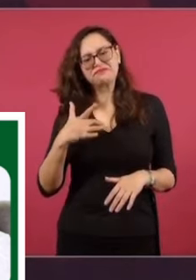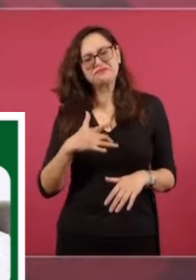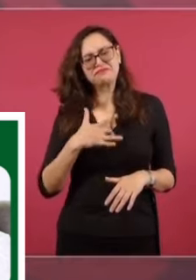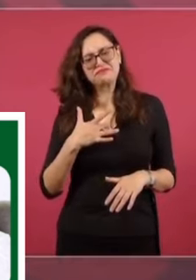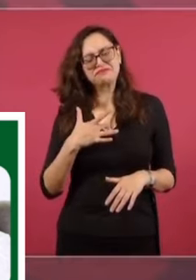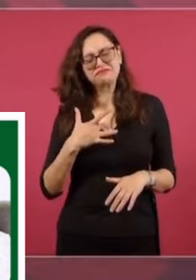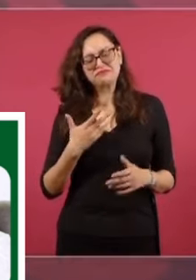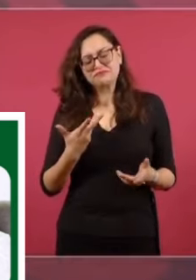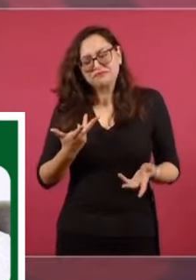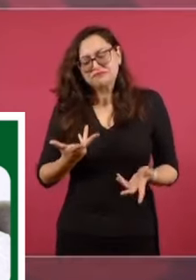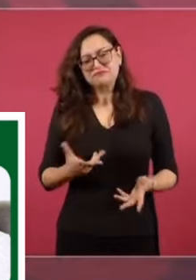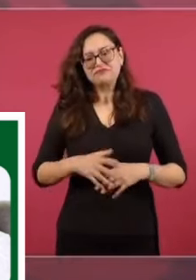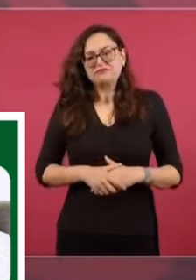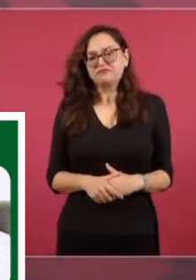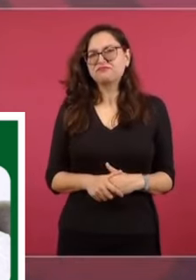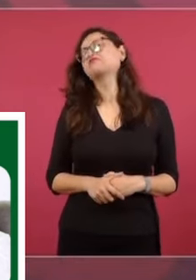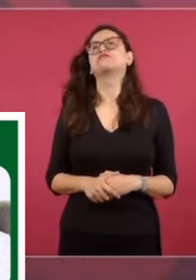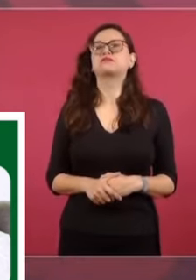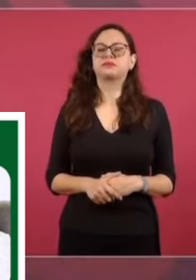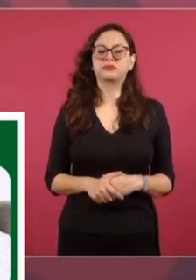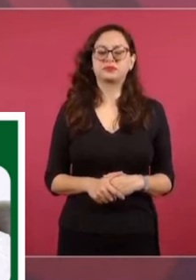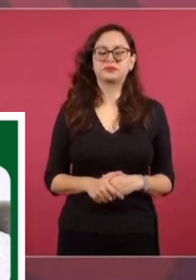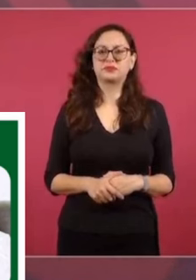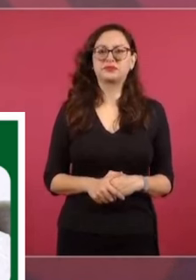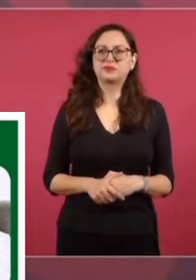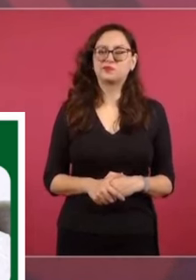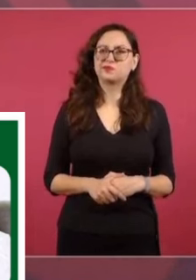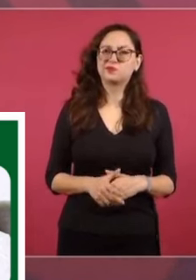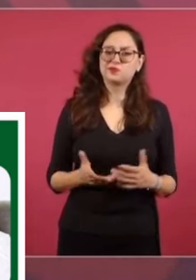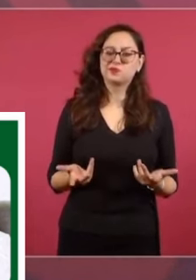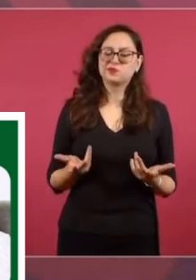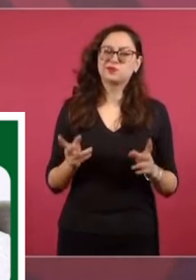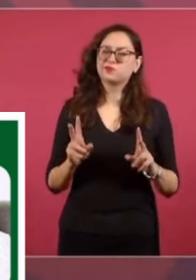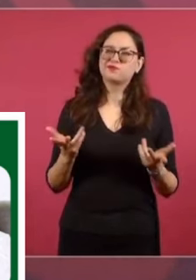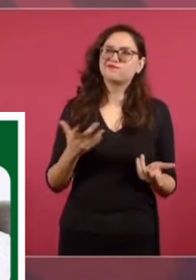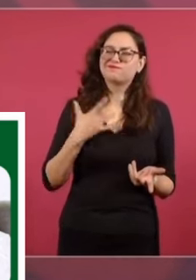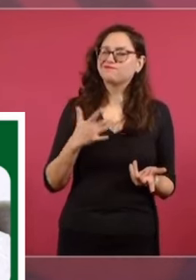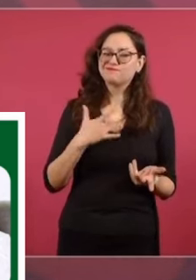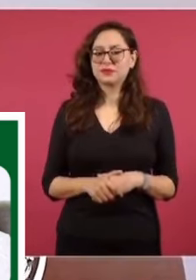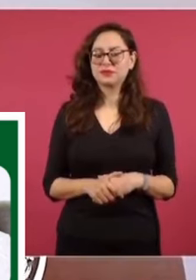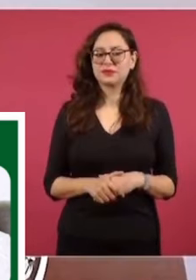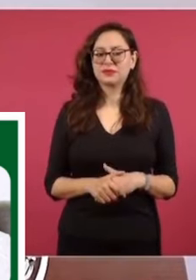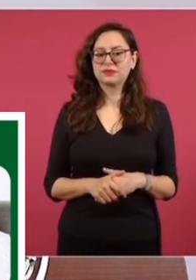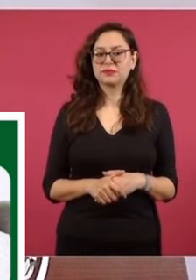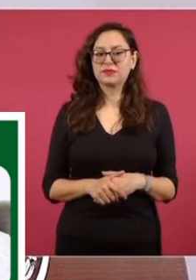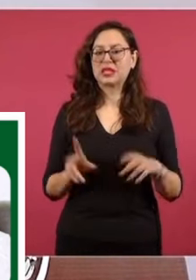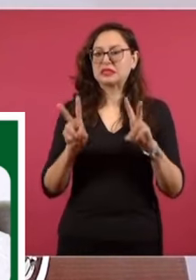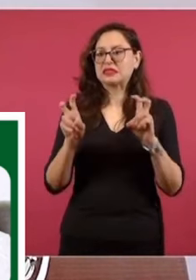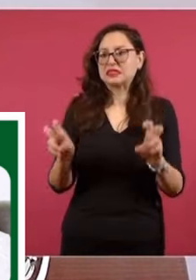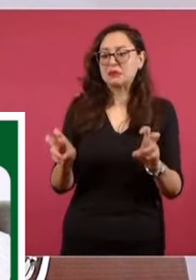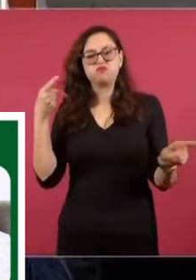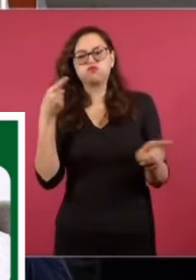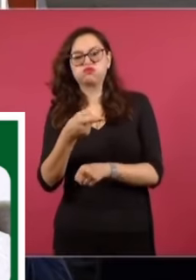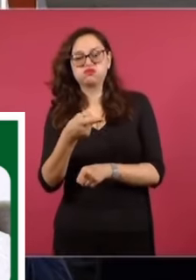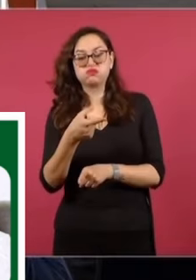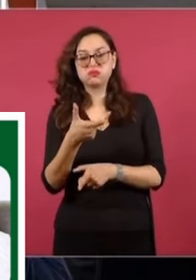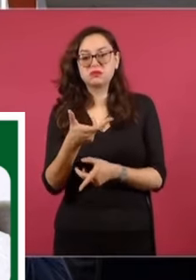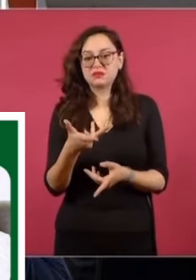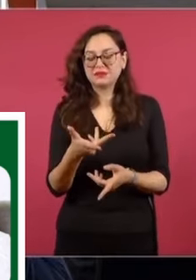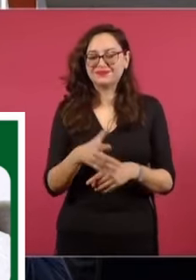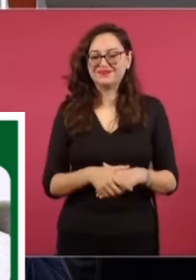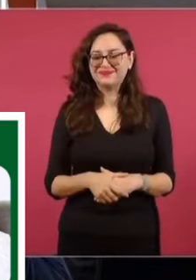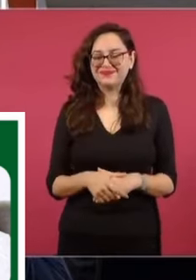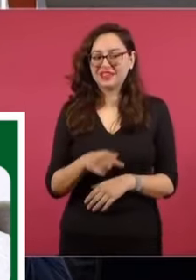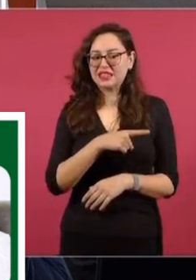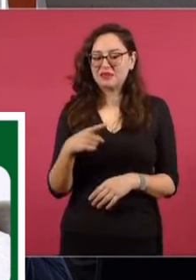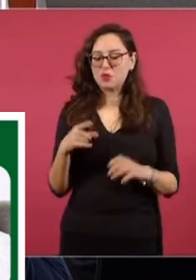tema de violaciones por agravios de género, hay que verlo